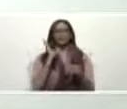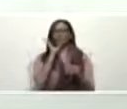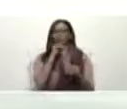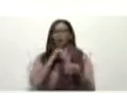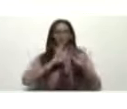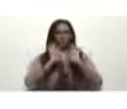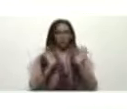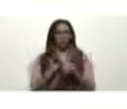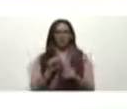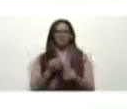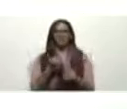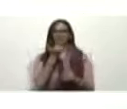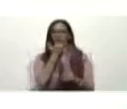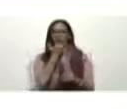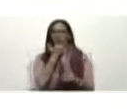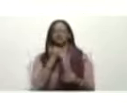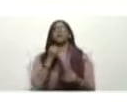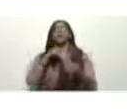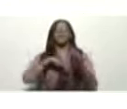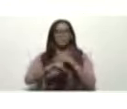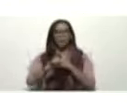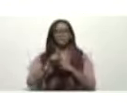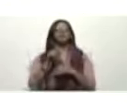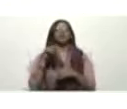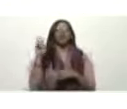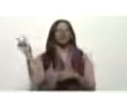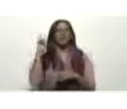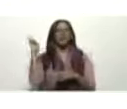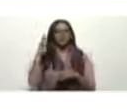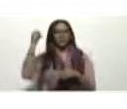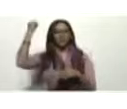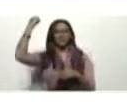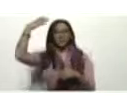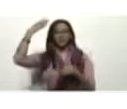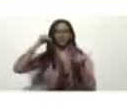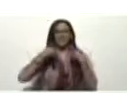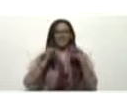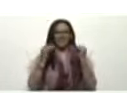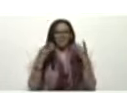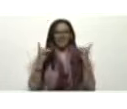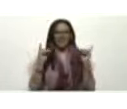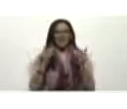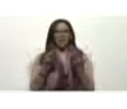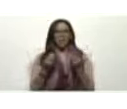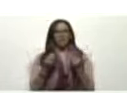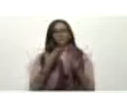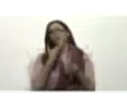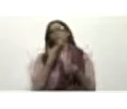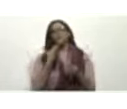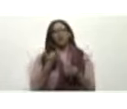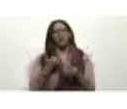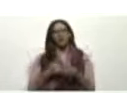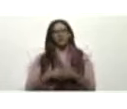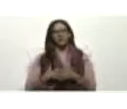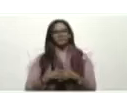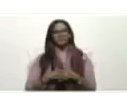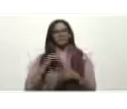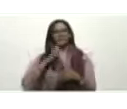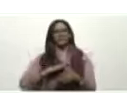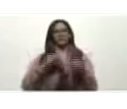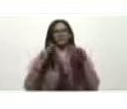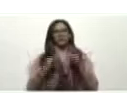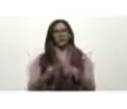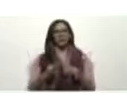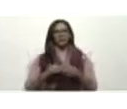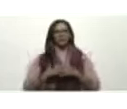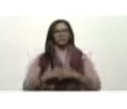de fallar. Vamos a una Venezuela de luz, independiente y mucho mejor. Estoy seguro de